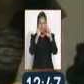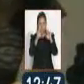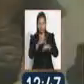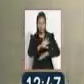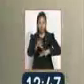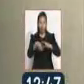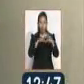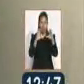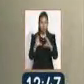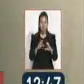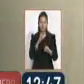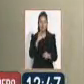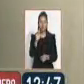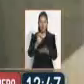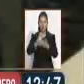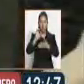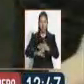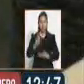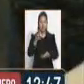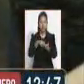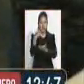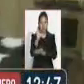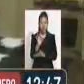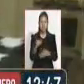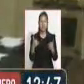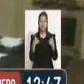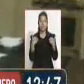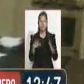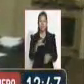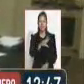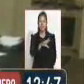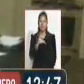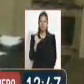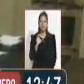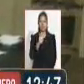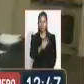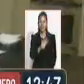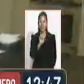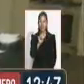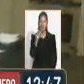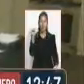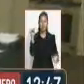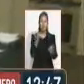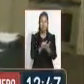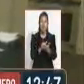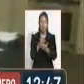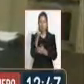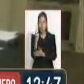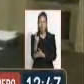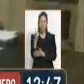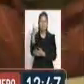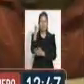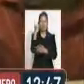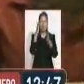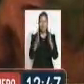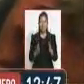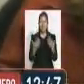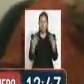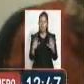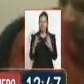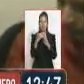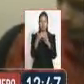Para las elecciones del 20 de octubre de 2019, se tienen 341.001 bolivianos registrados fuera de nuestras